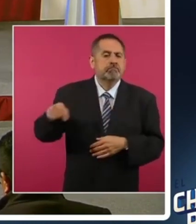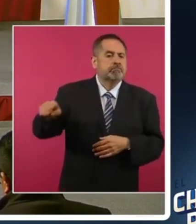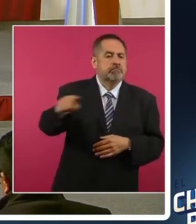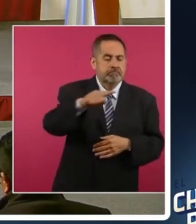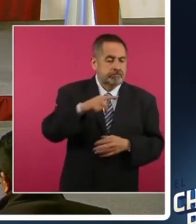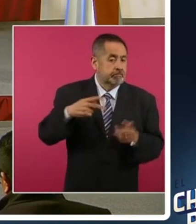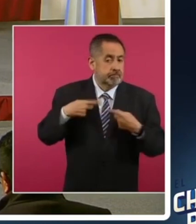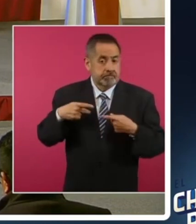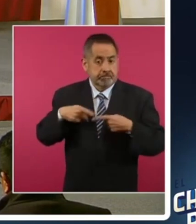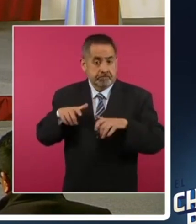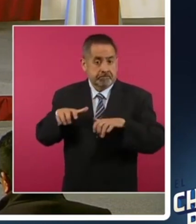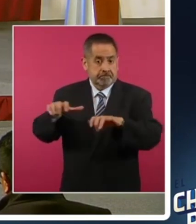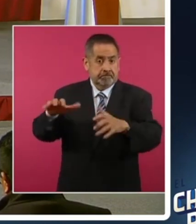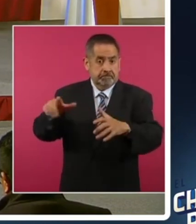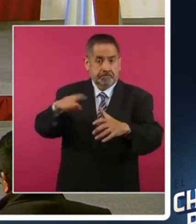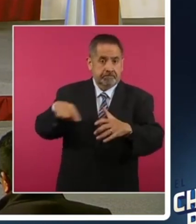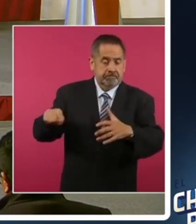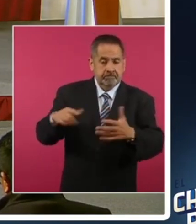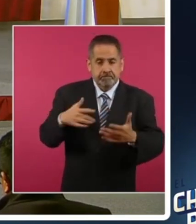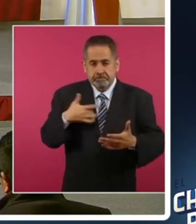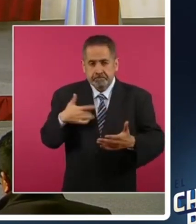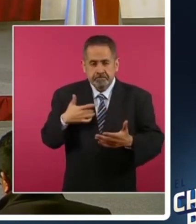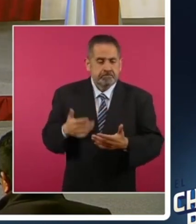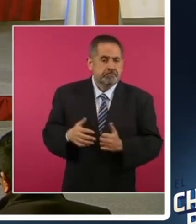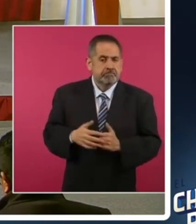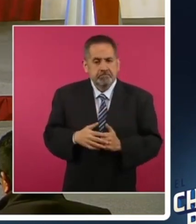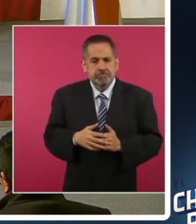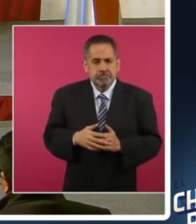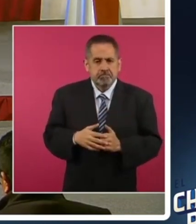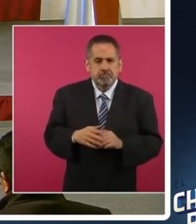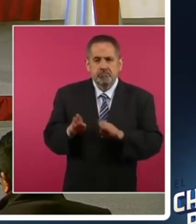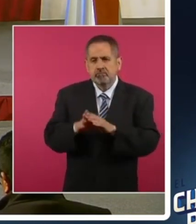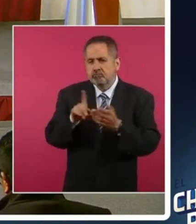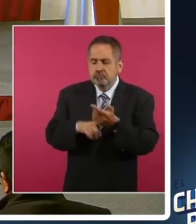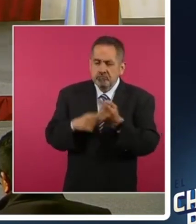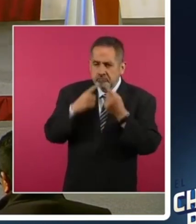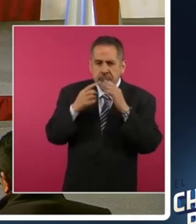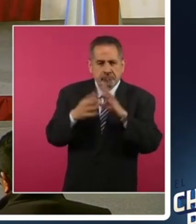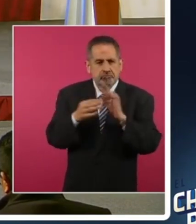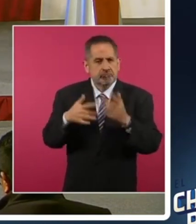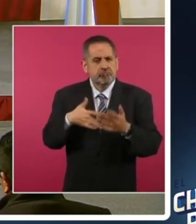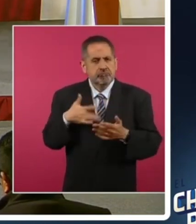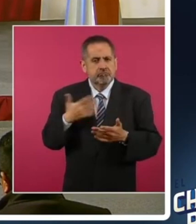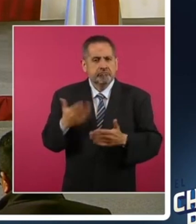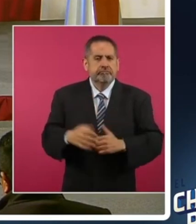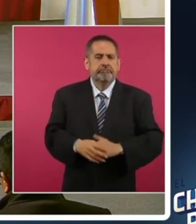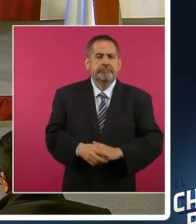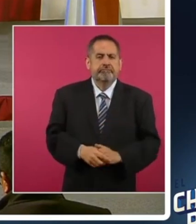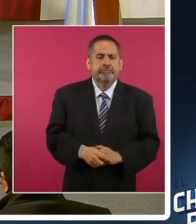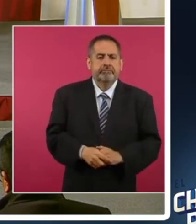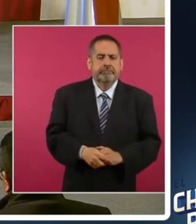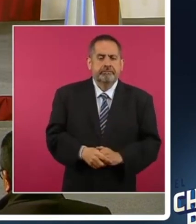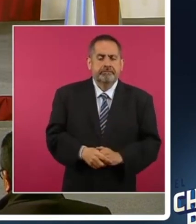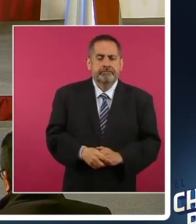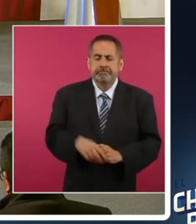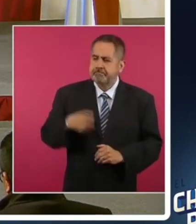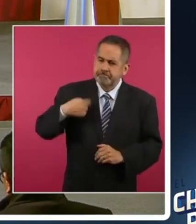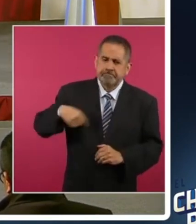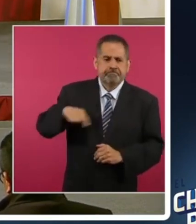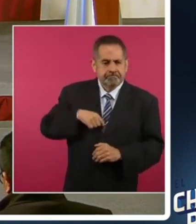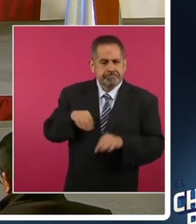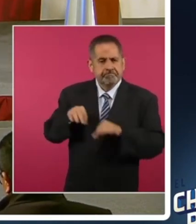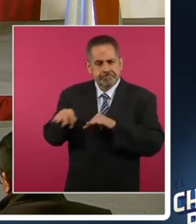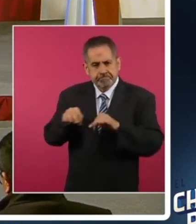pues sí está sintiendo que estamos haciendo un